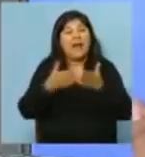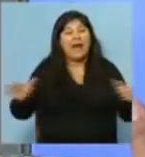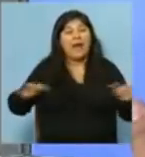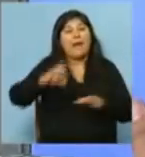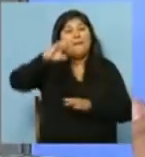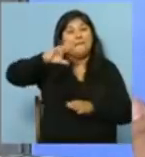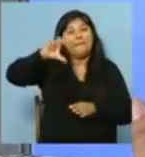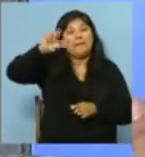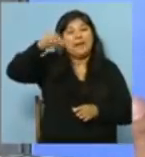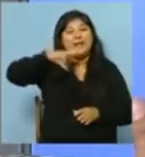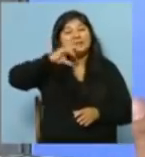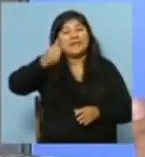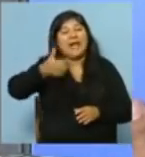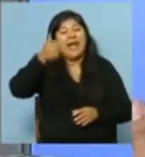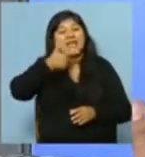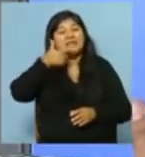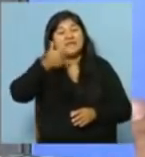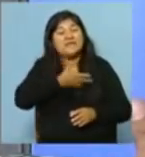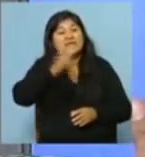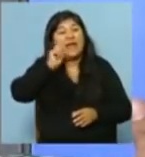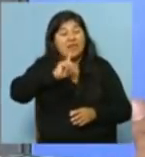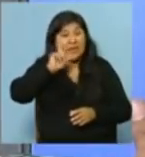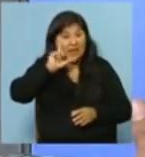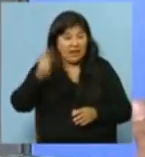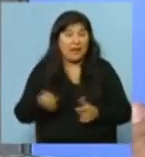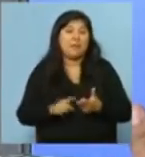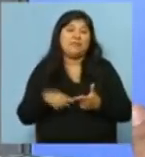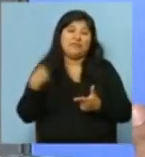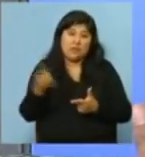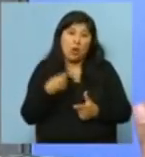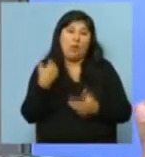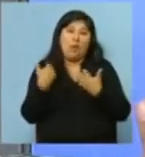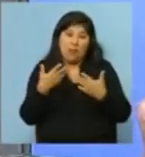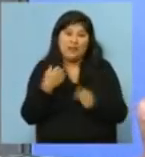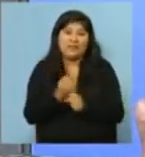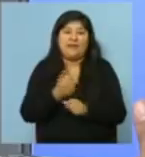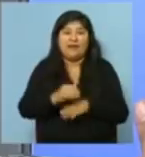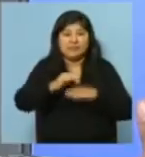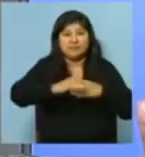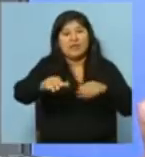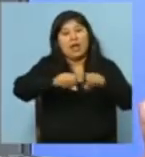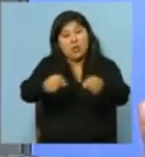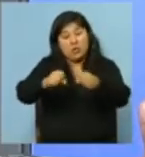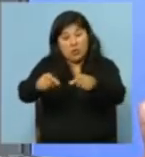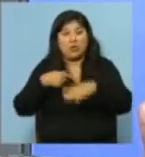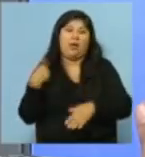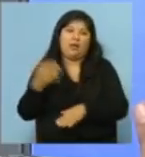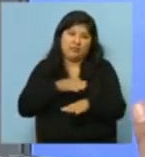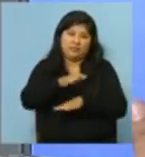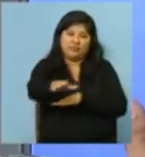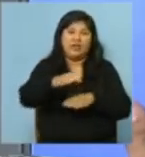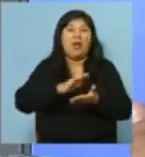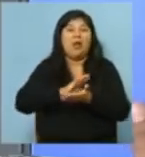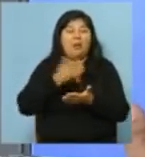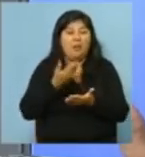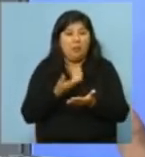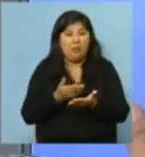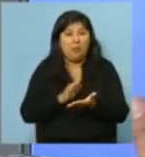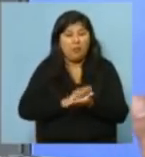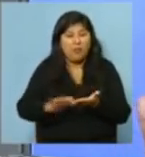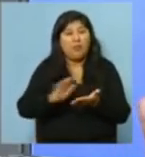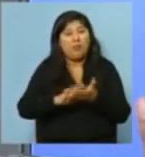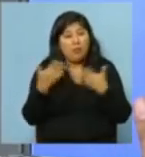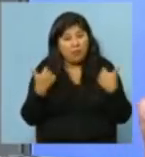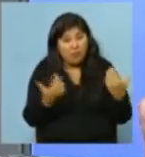vamos a poder seguir trabajando en el mantenimiento de todas nuestras rutas provinciales este hemos podido concretar con recursos